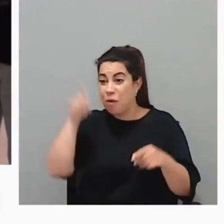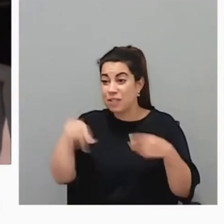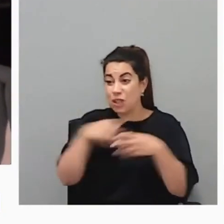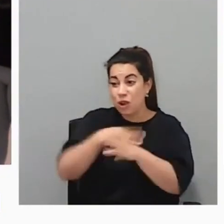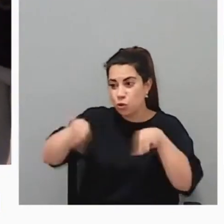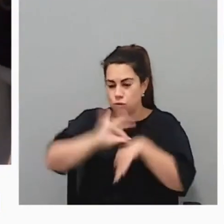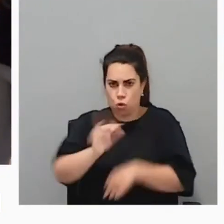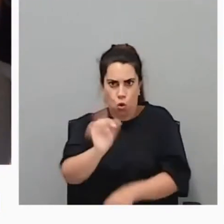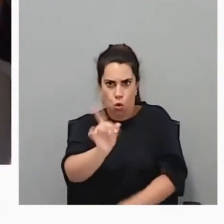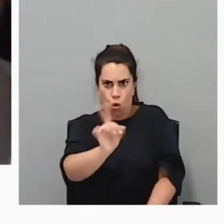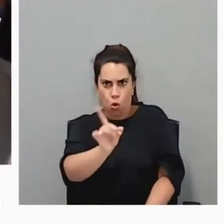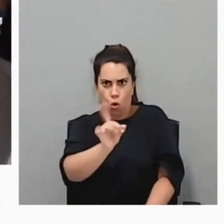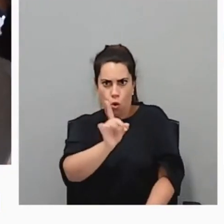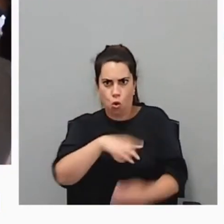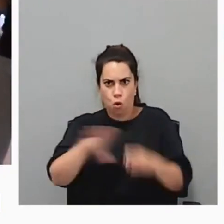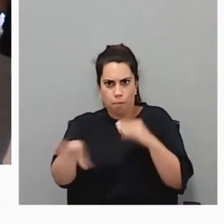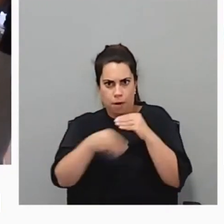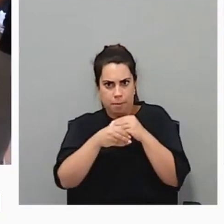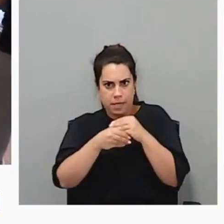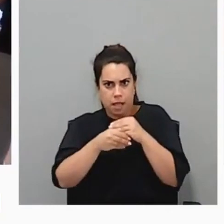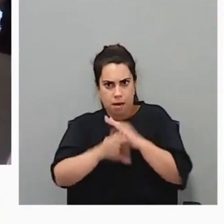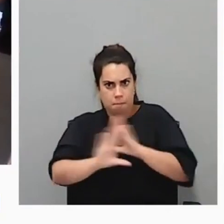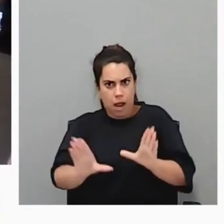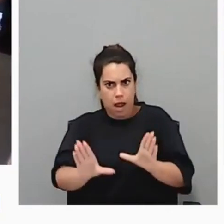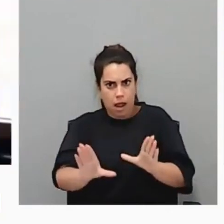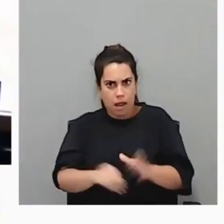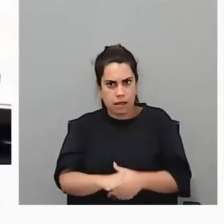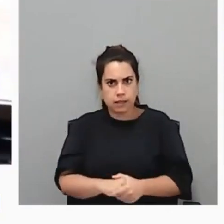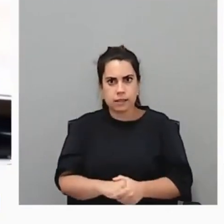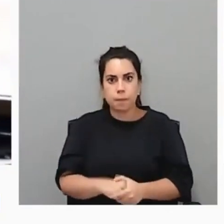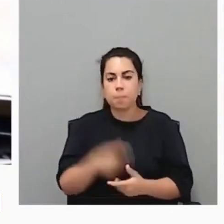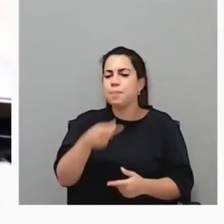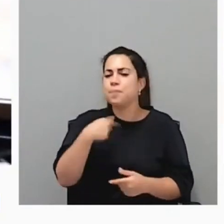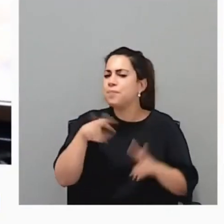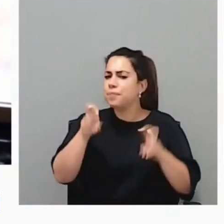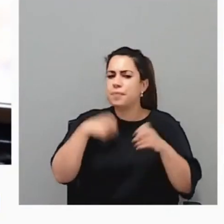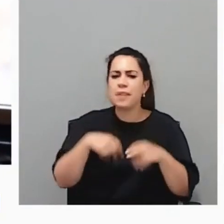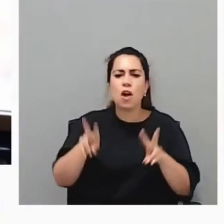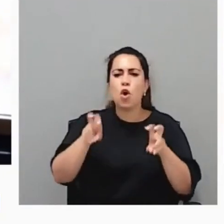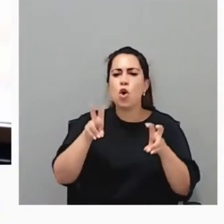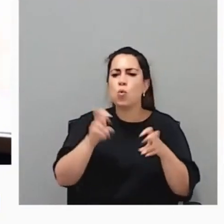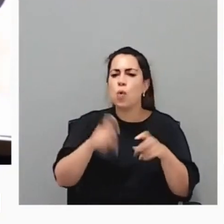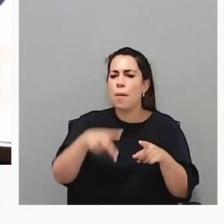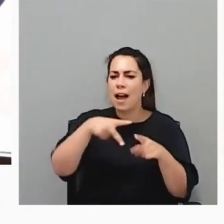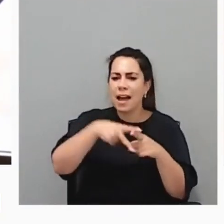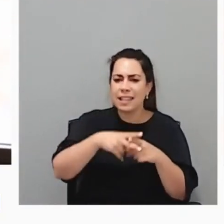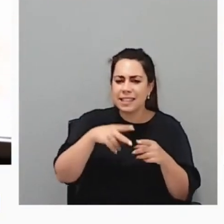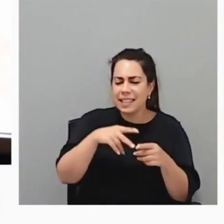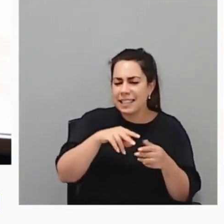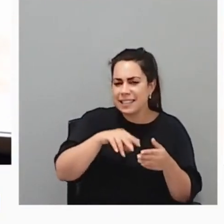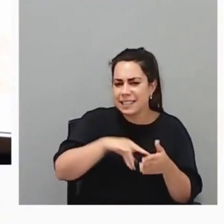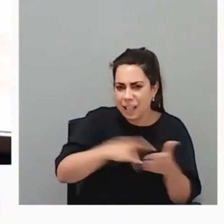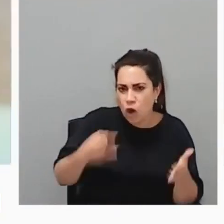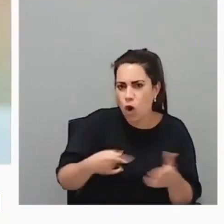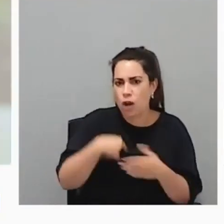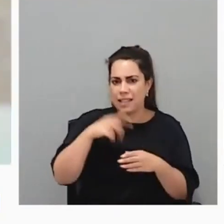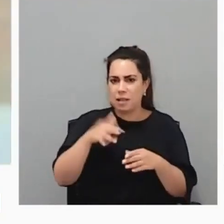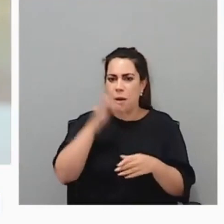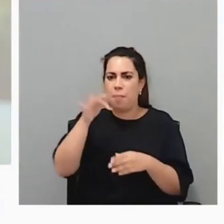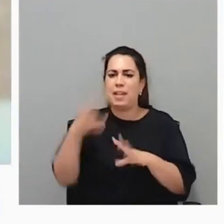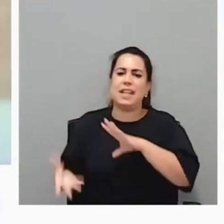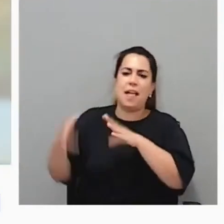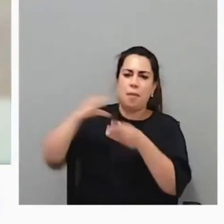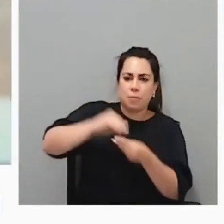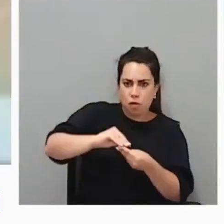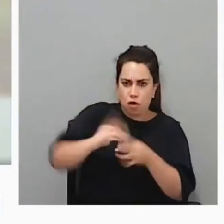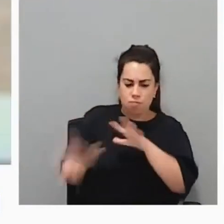será el cambio más importante, las nuevas tecnologías, las nuevas herramientas y la adaptación dentro del sistema educativo.